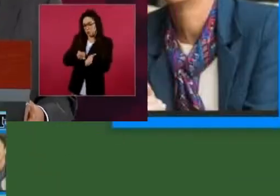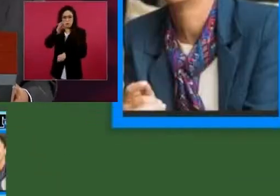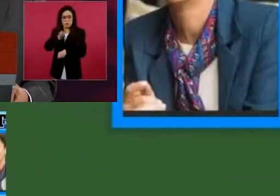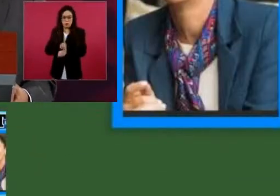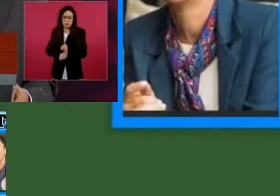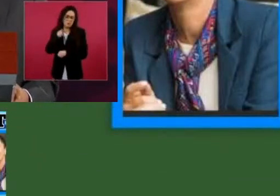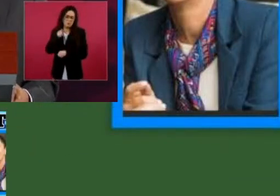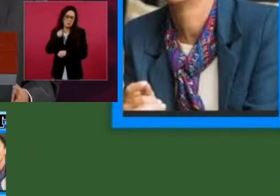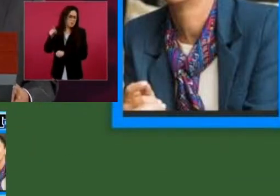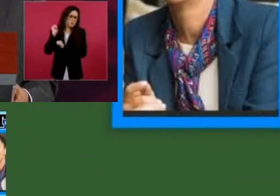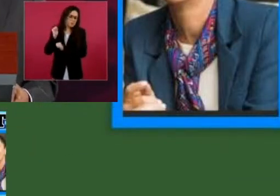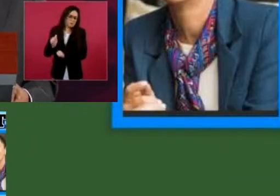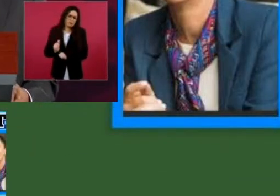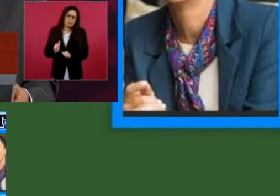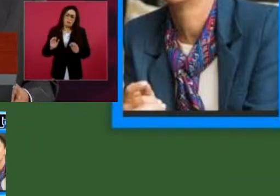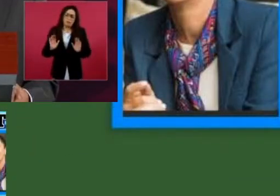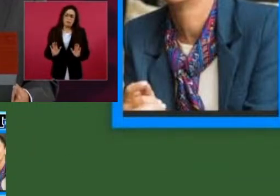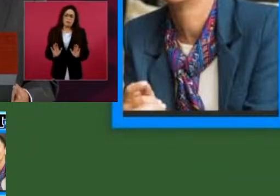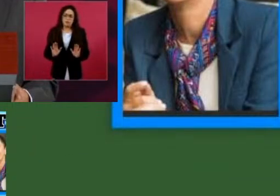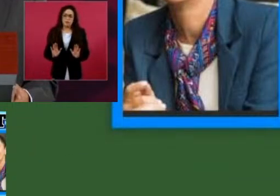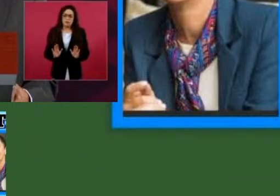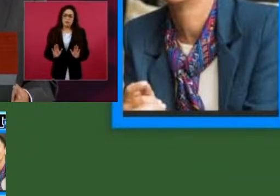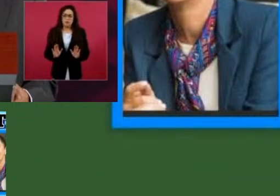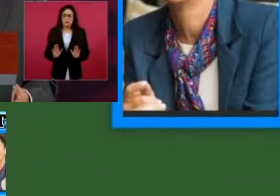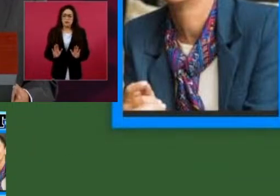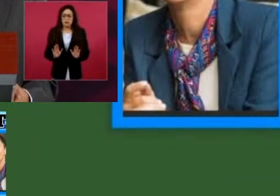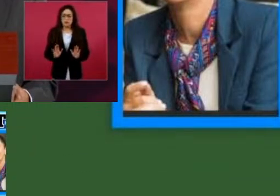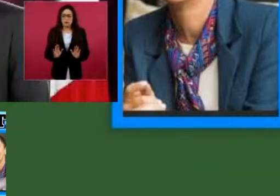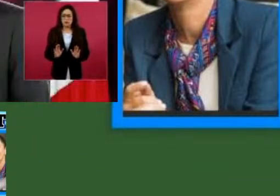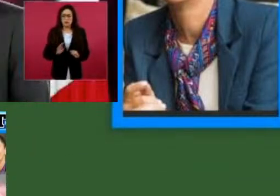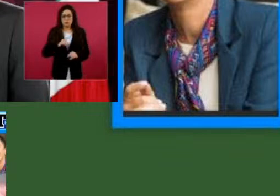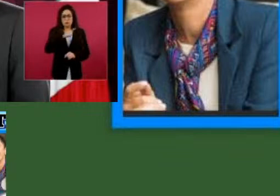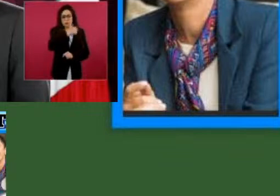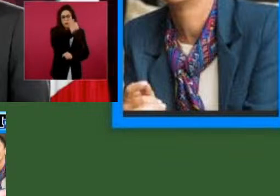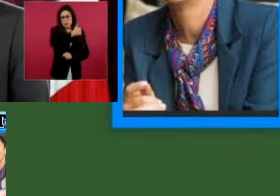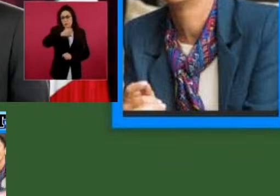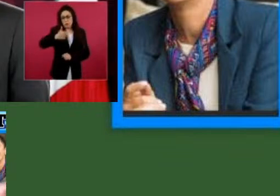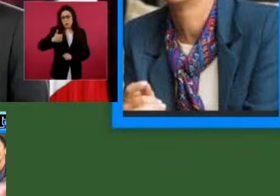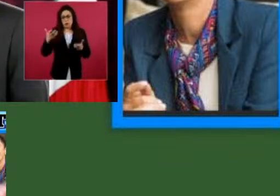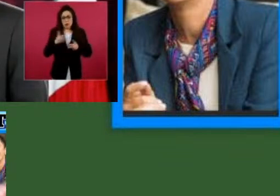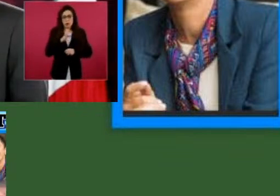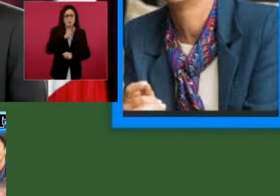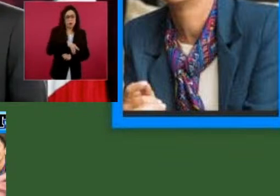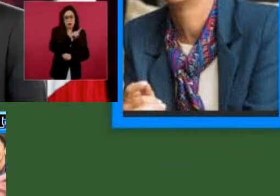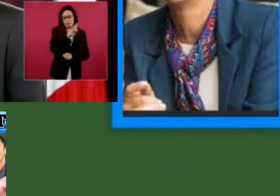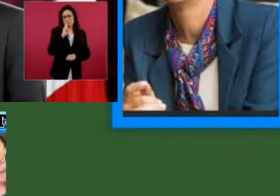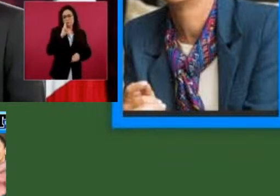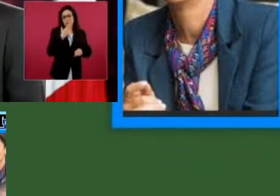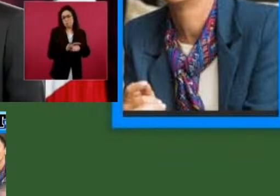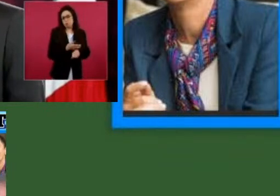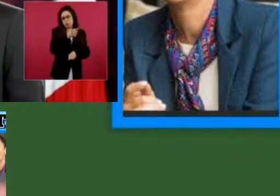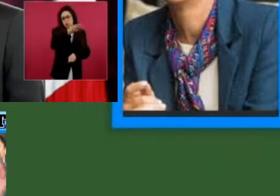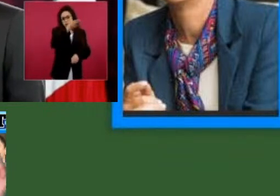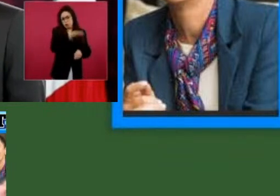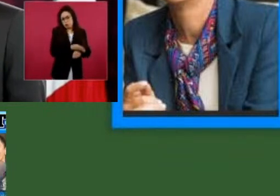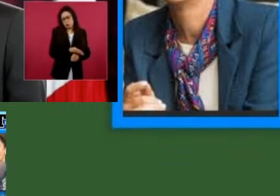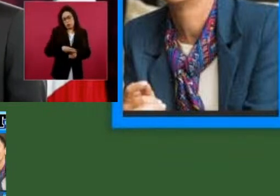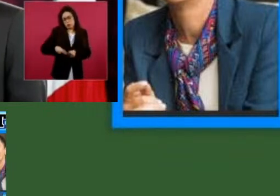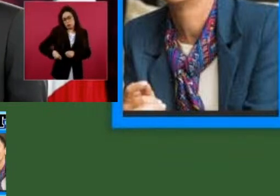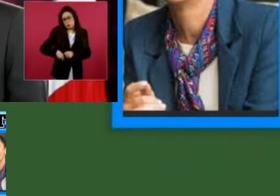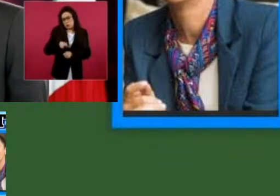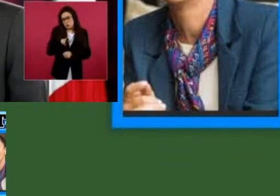y que cada quien asuma su responsabilidad y sobre todo